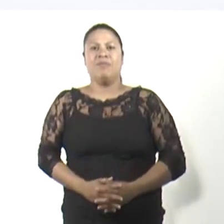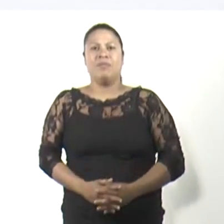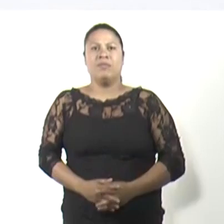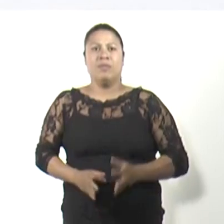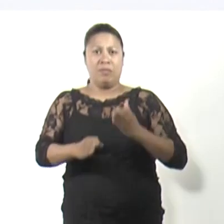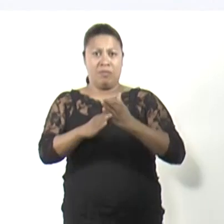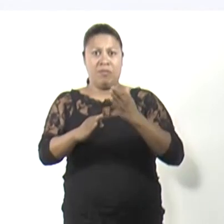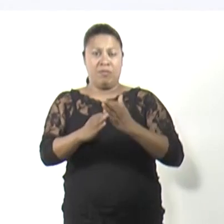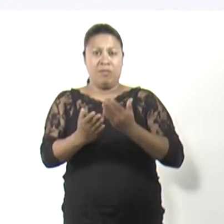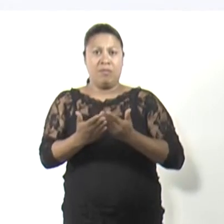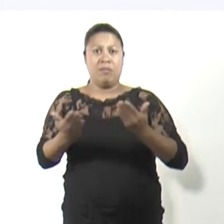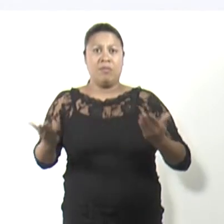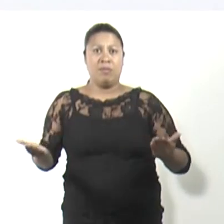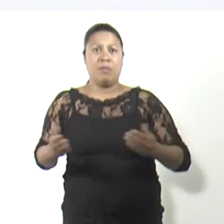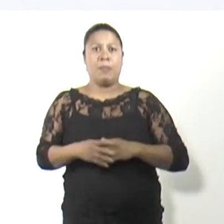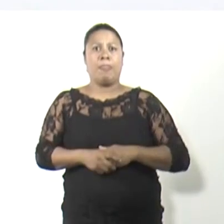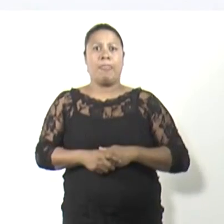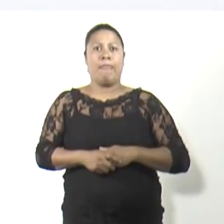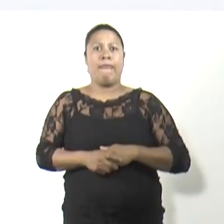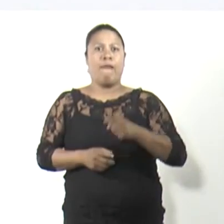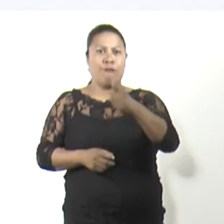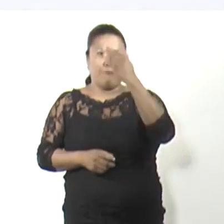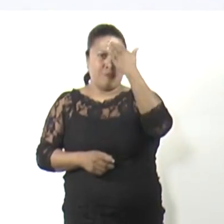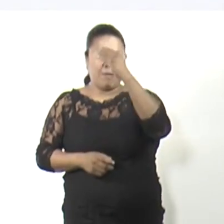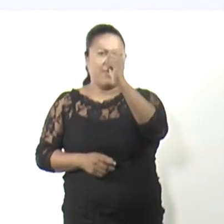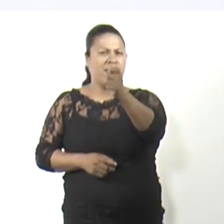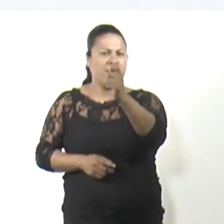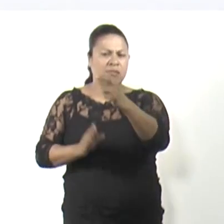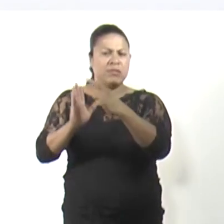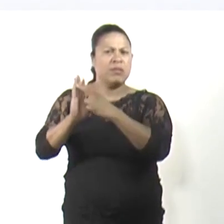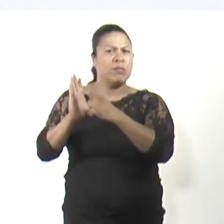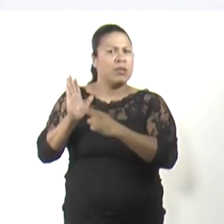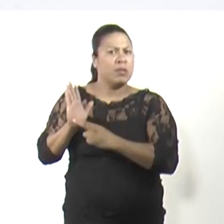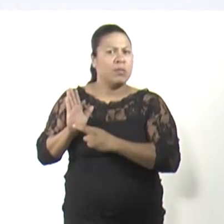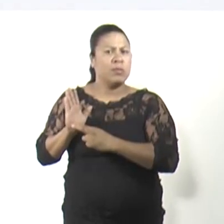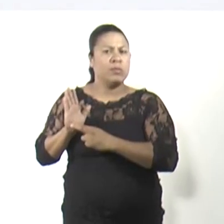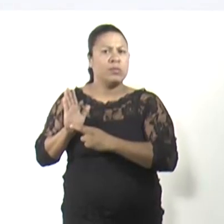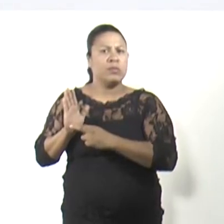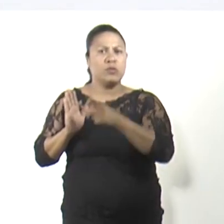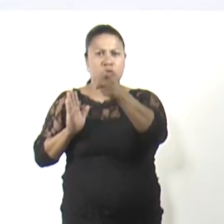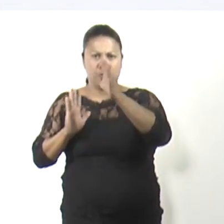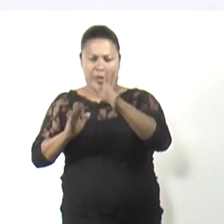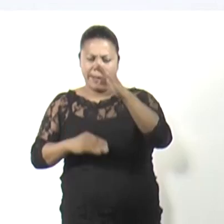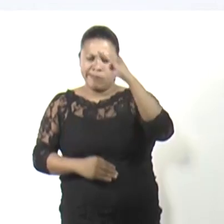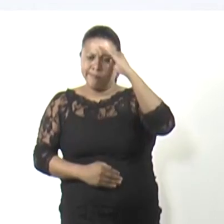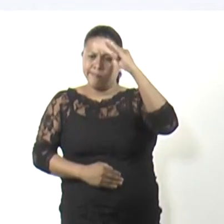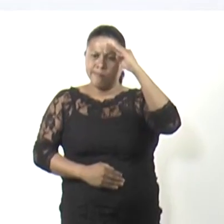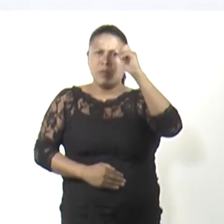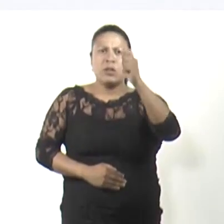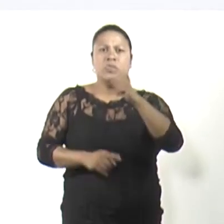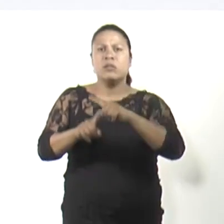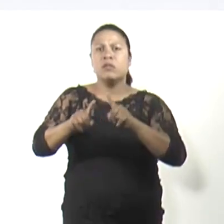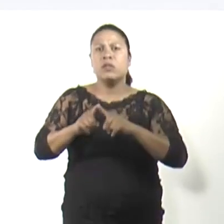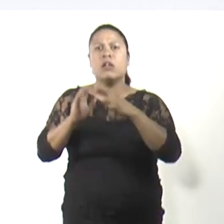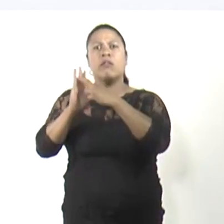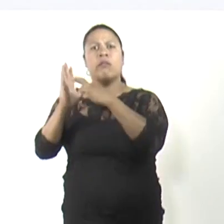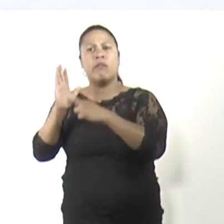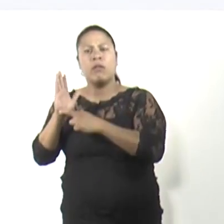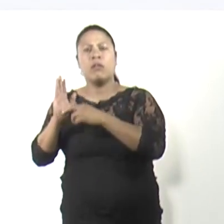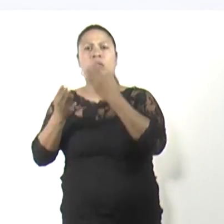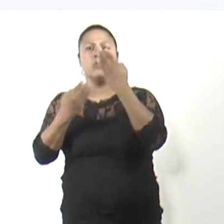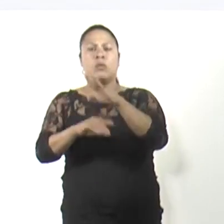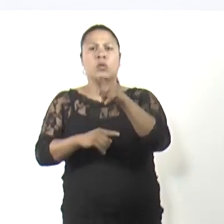estos momentos, ¿sabes qué es un reglamento? ¿Ya pensaste en algunas reglas en donde tú